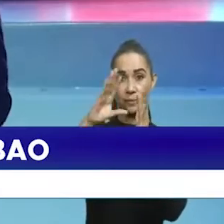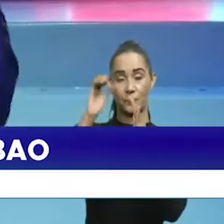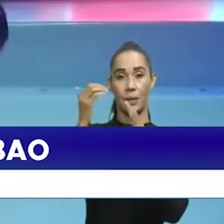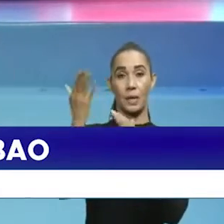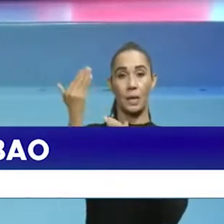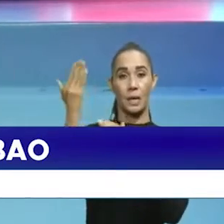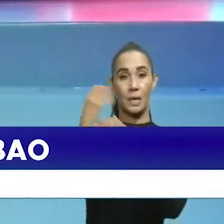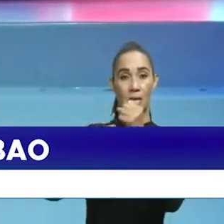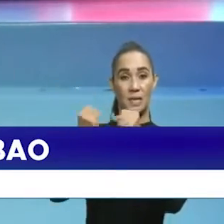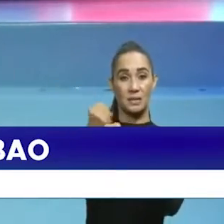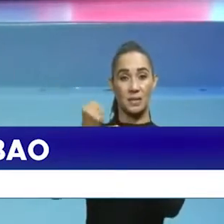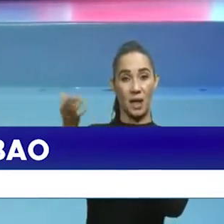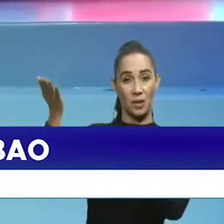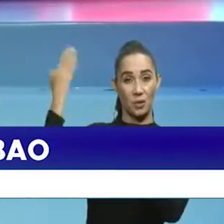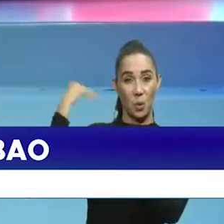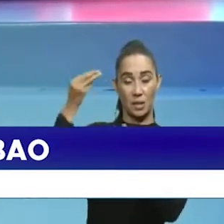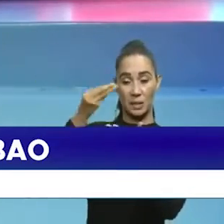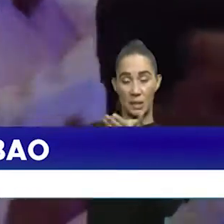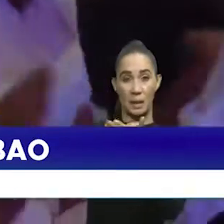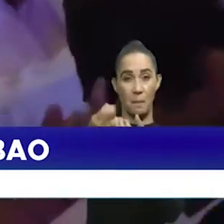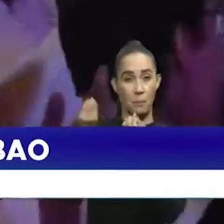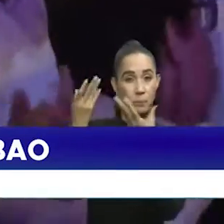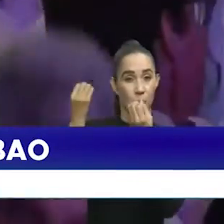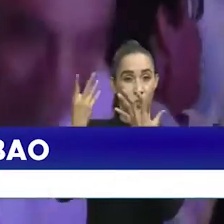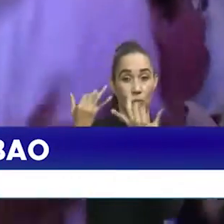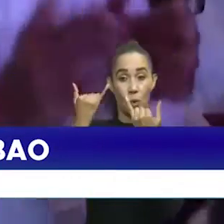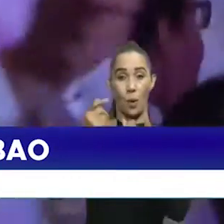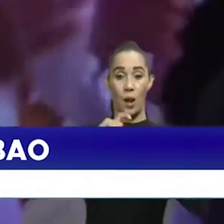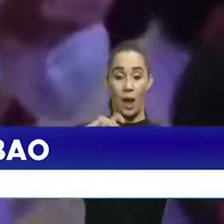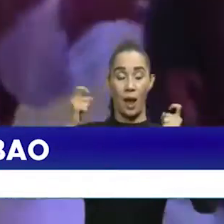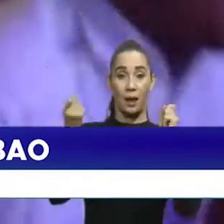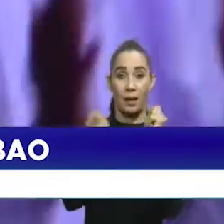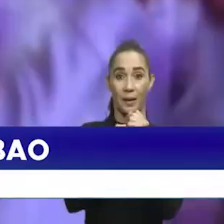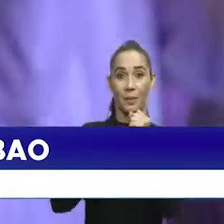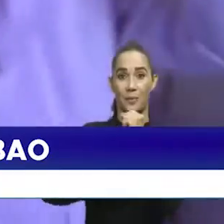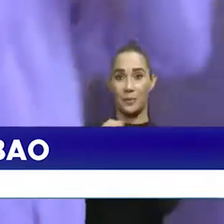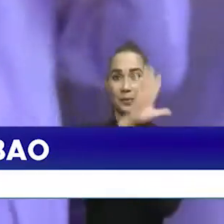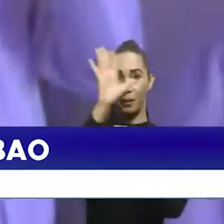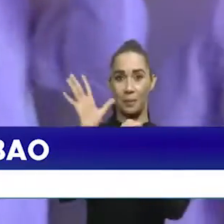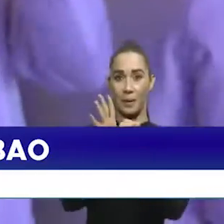15 años. Eso es cambio y eso es transparencia.